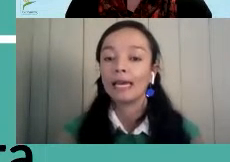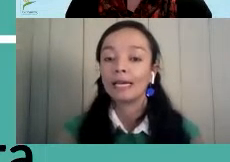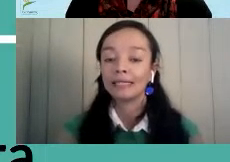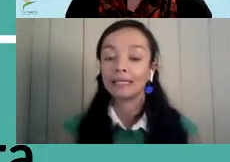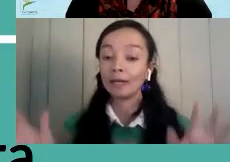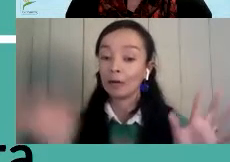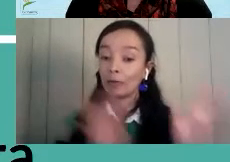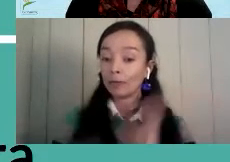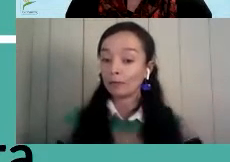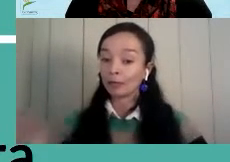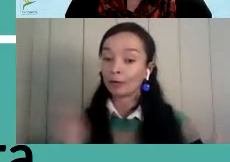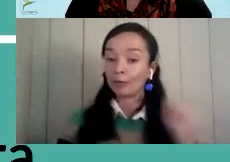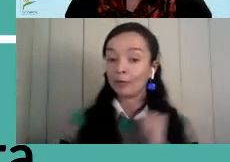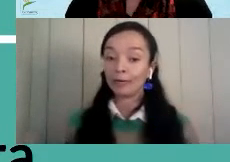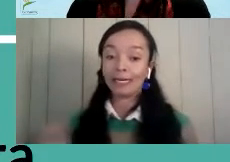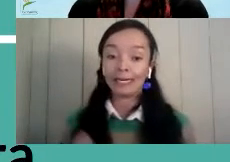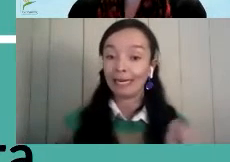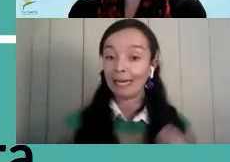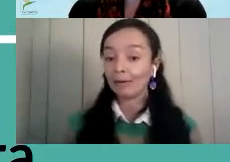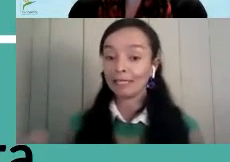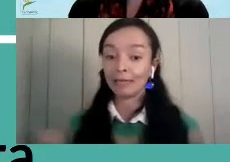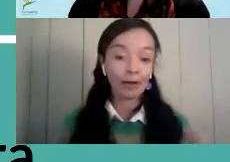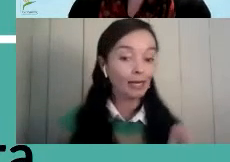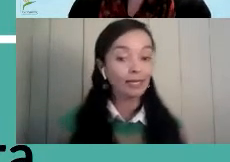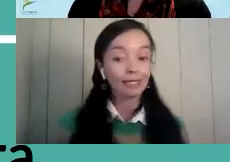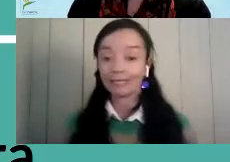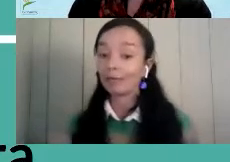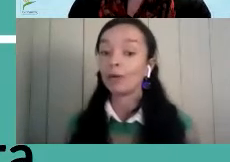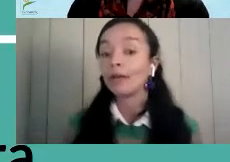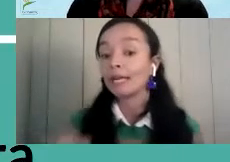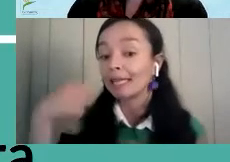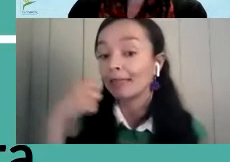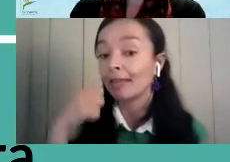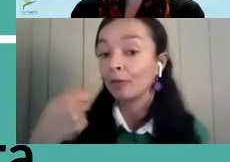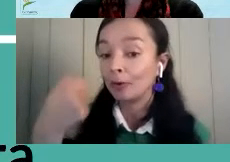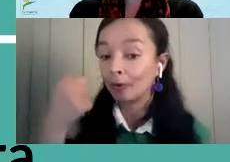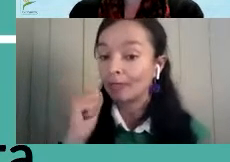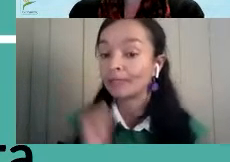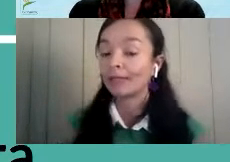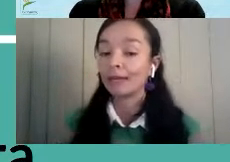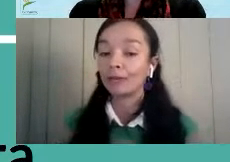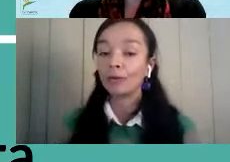En este video podemos ver cómo la bebé se mueve. Se mueve y le están dando